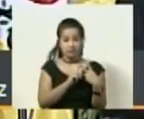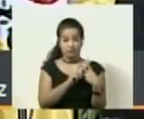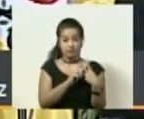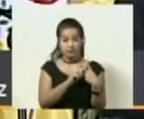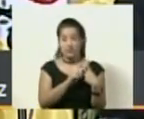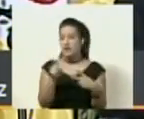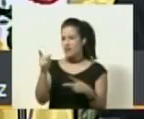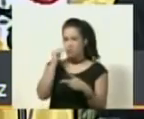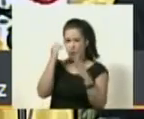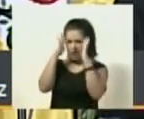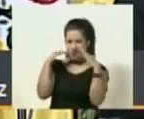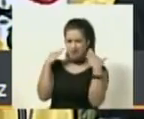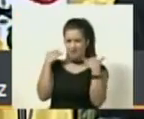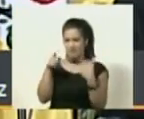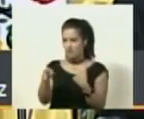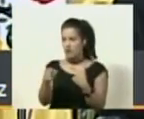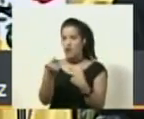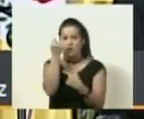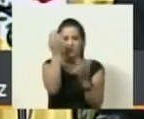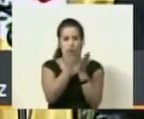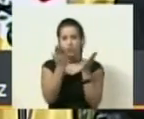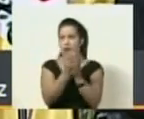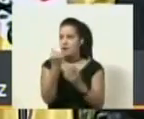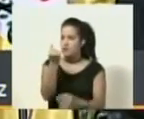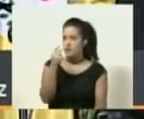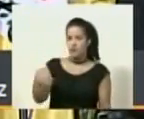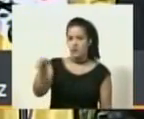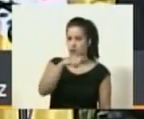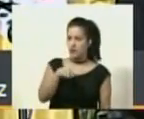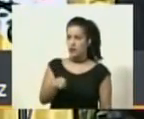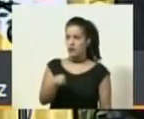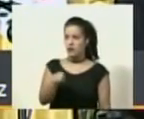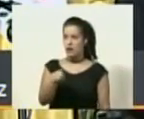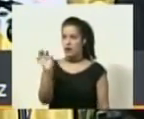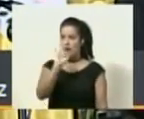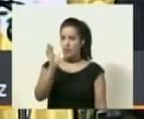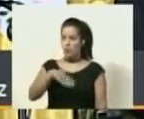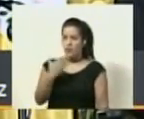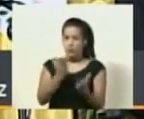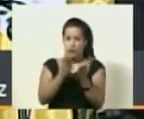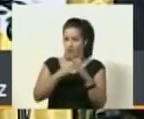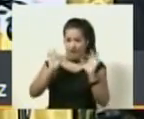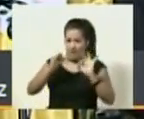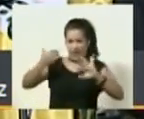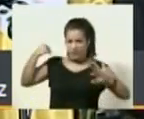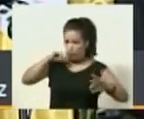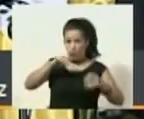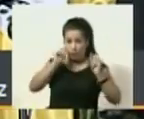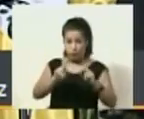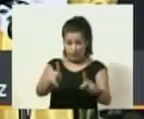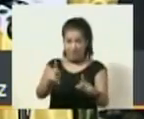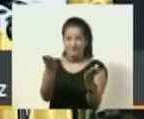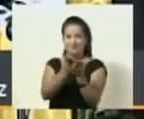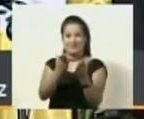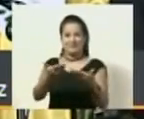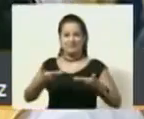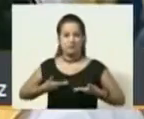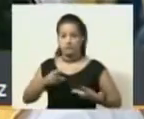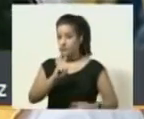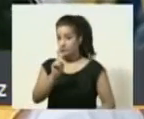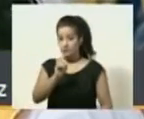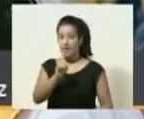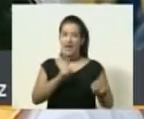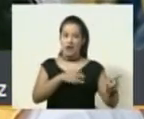Marilby no hubiera podido estudiar, ninguna de ustedes, muchachas, hubiera podido estudiar en el sistema que ellos quieren imponernos otra